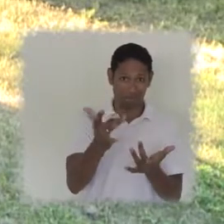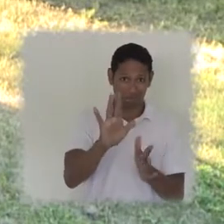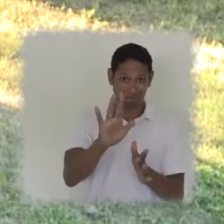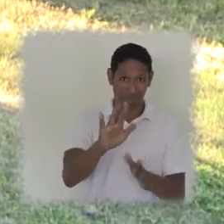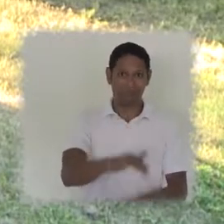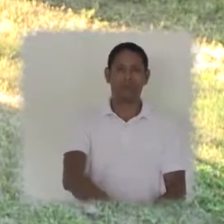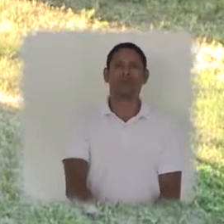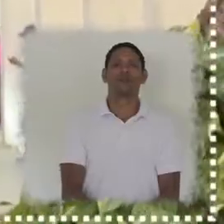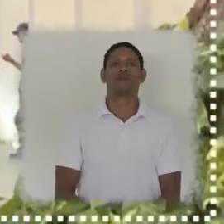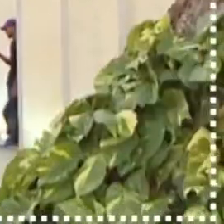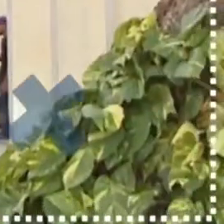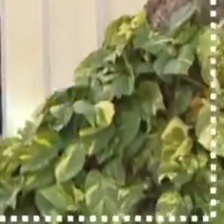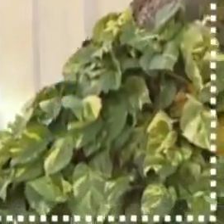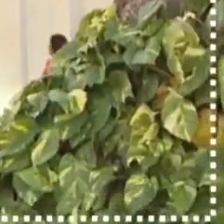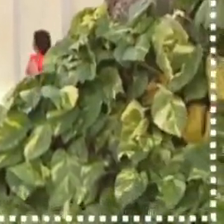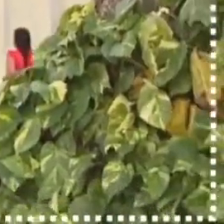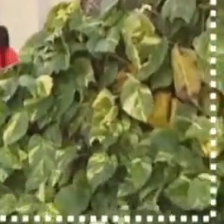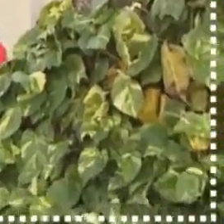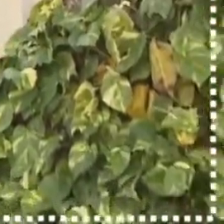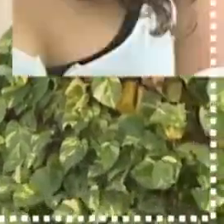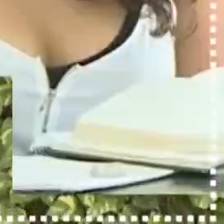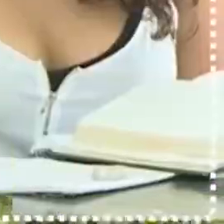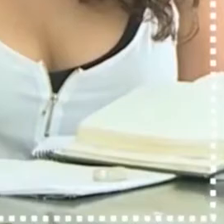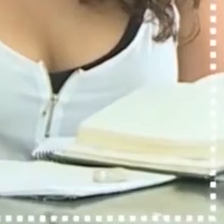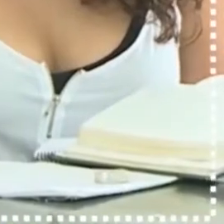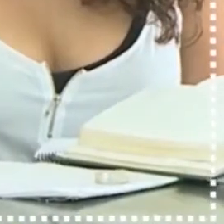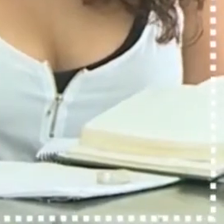Ya regresamos. El Campus TV.